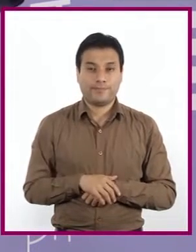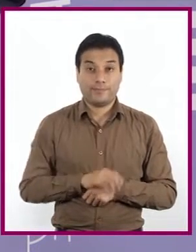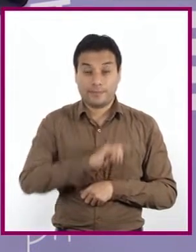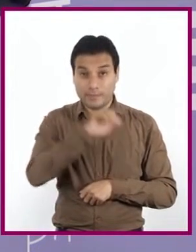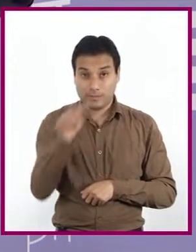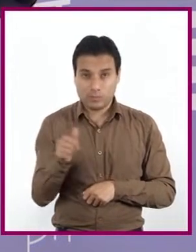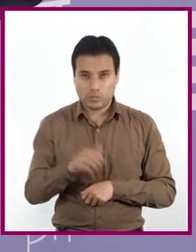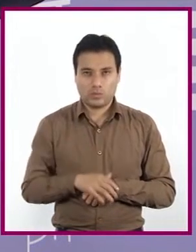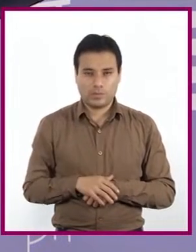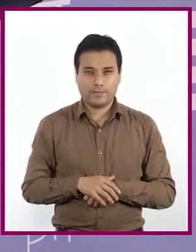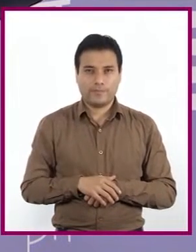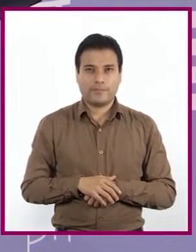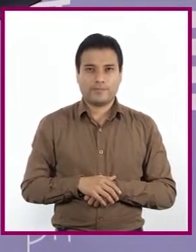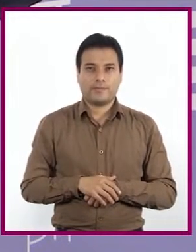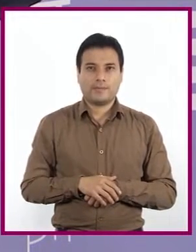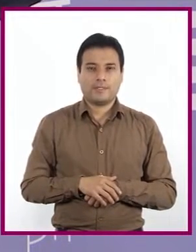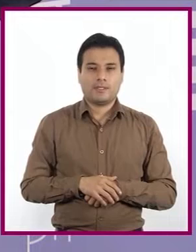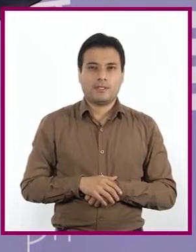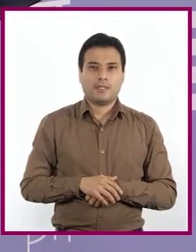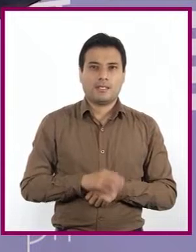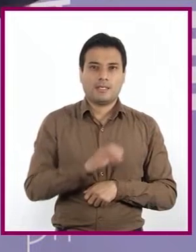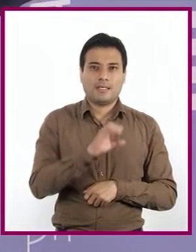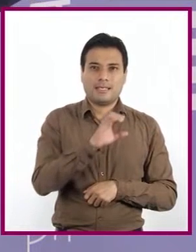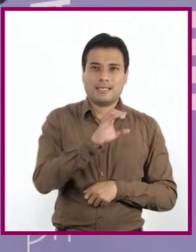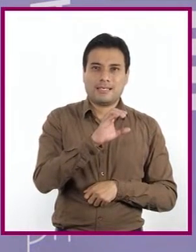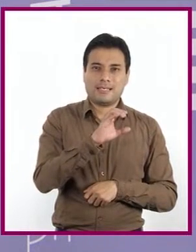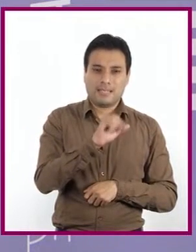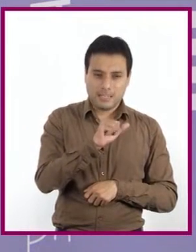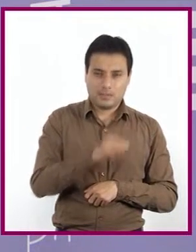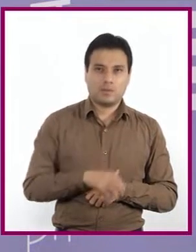de calcio con 2 iones de flúor.